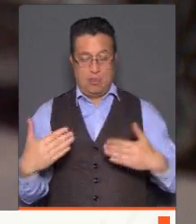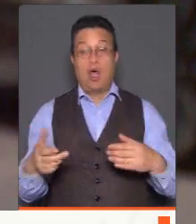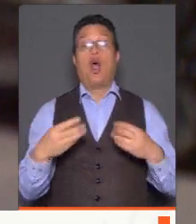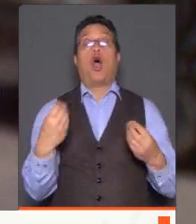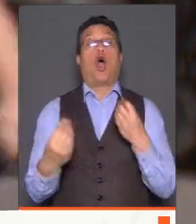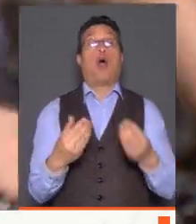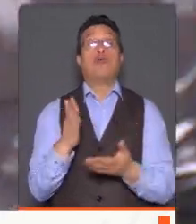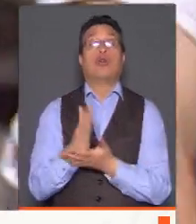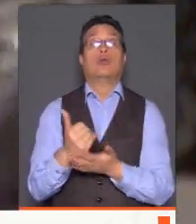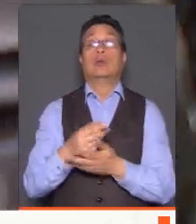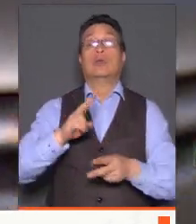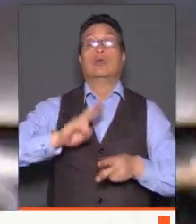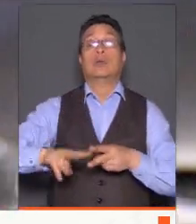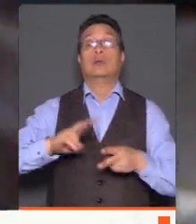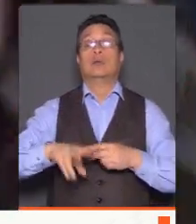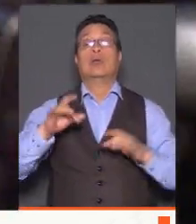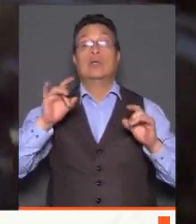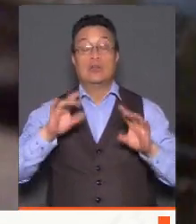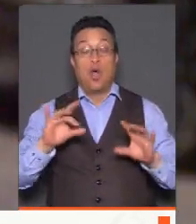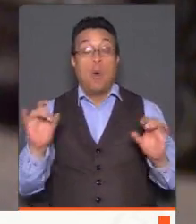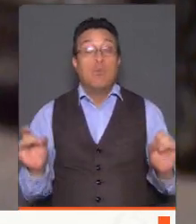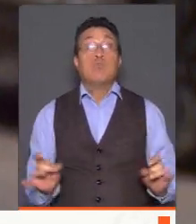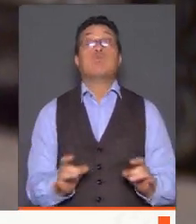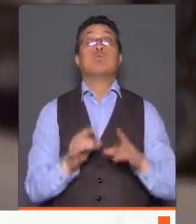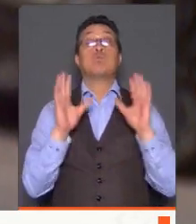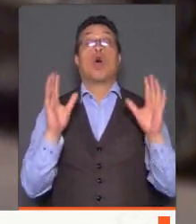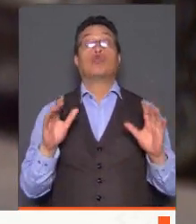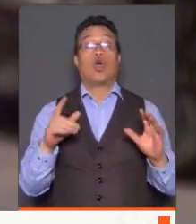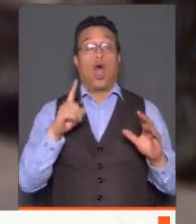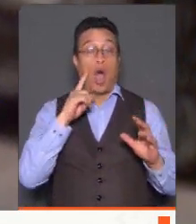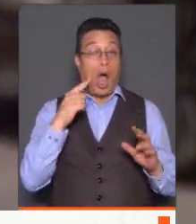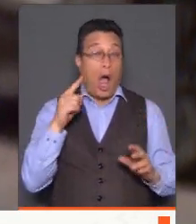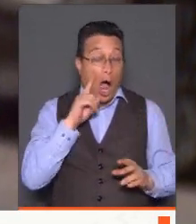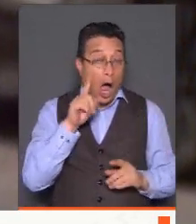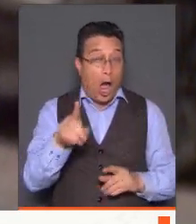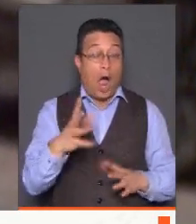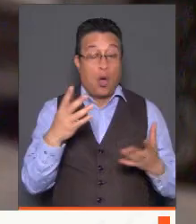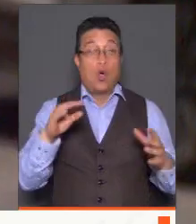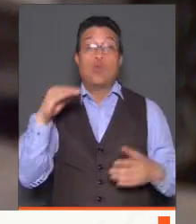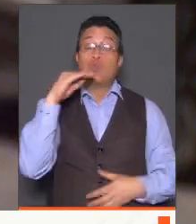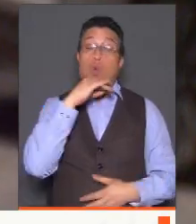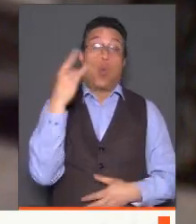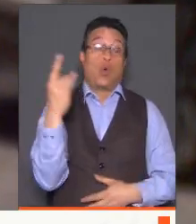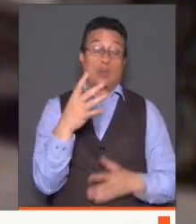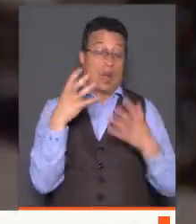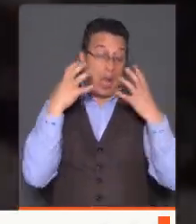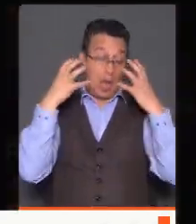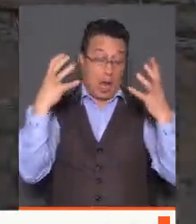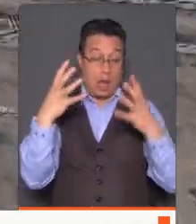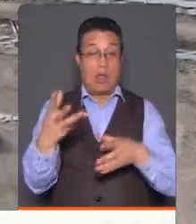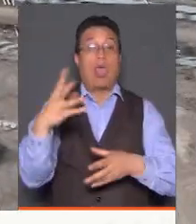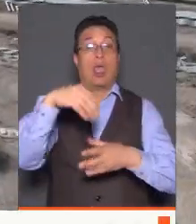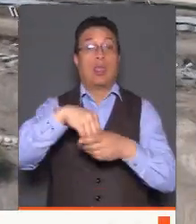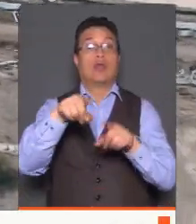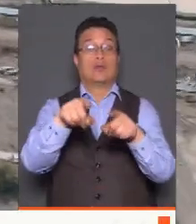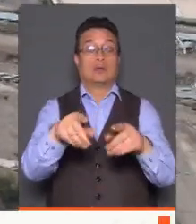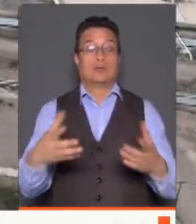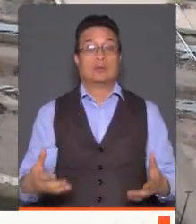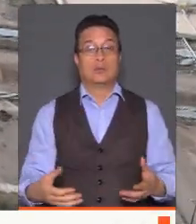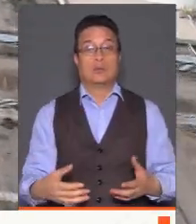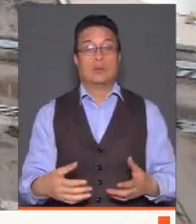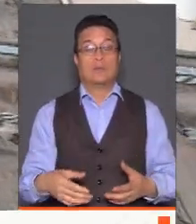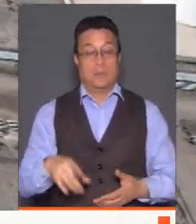en relación a si se llegase a generar, ¿no es cierto?, una emergencia mayor al interior de la planta. En la Cámara